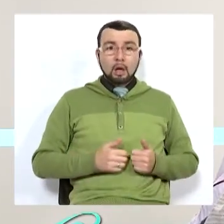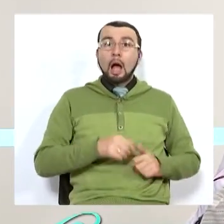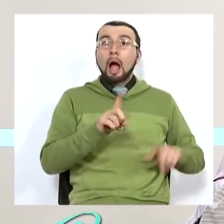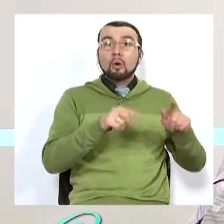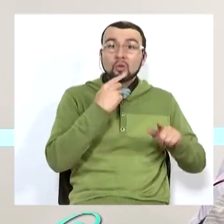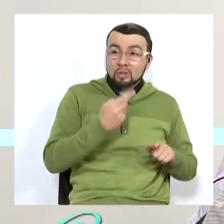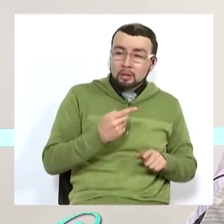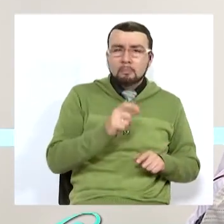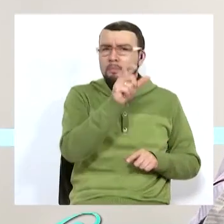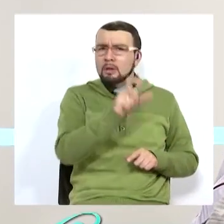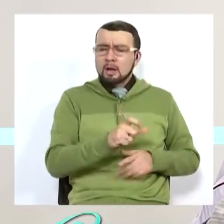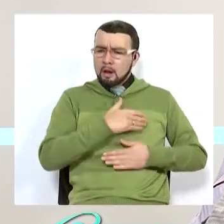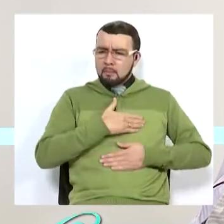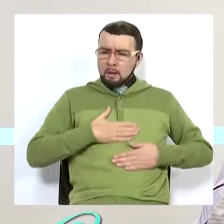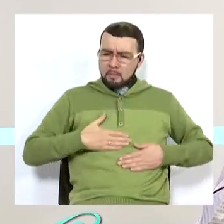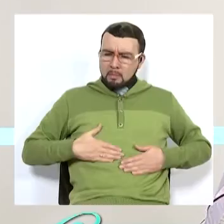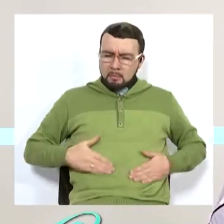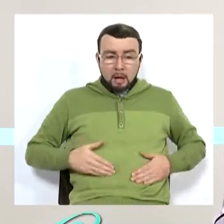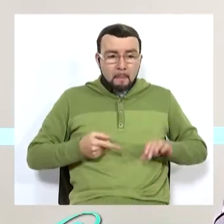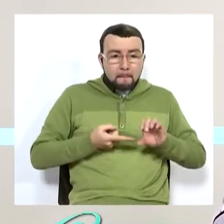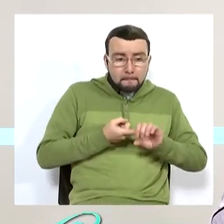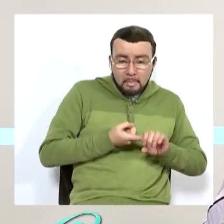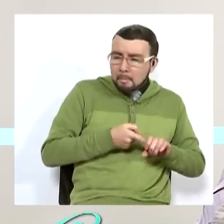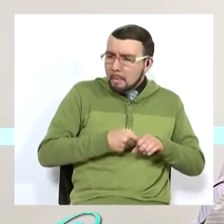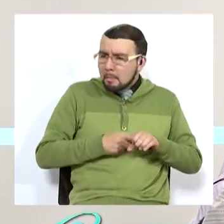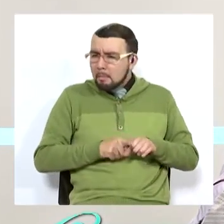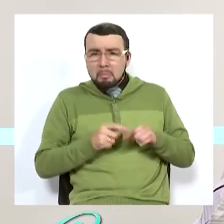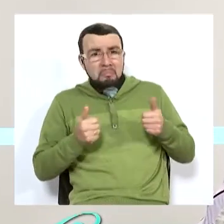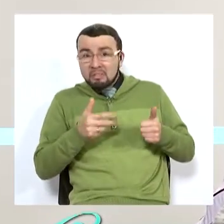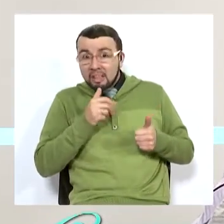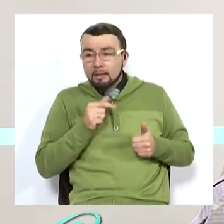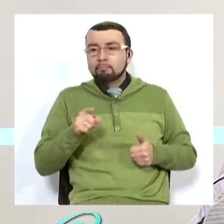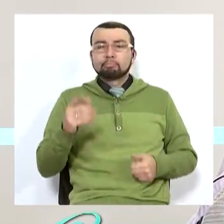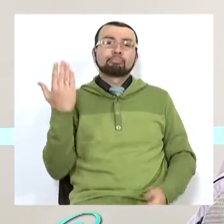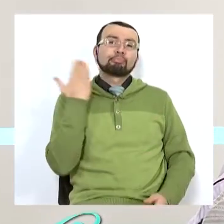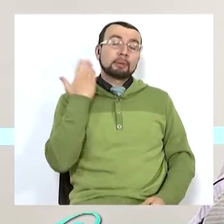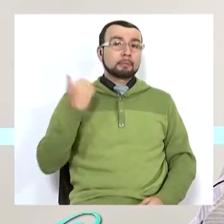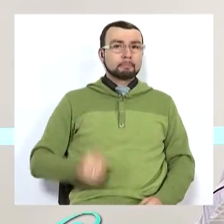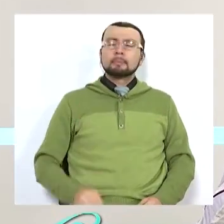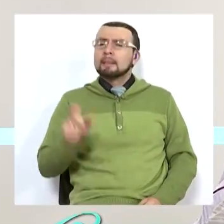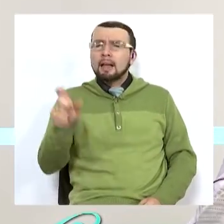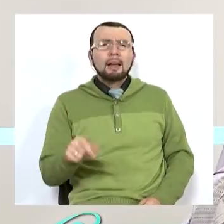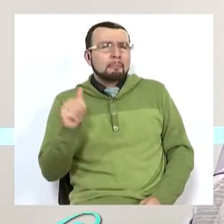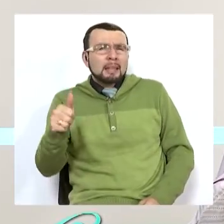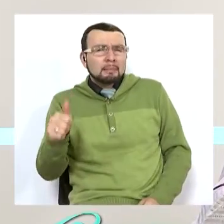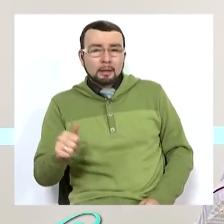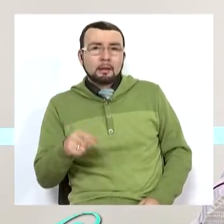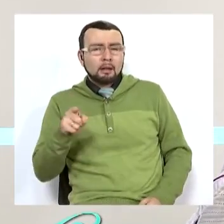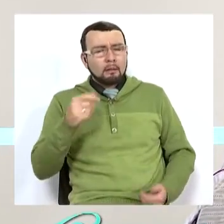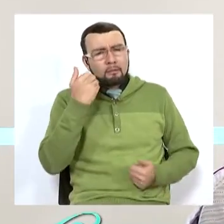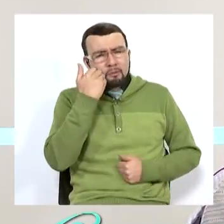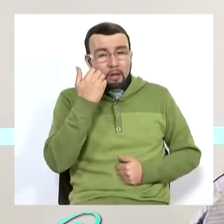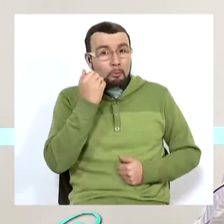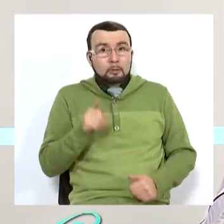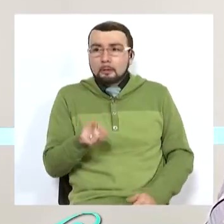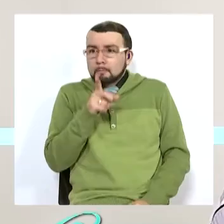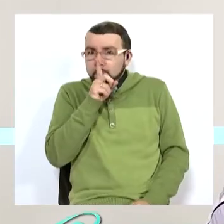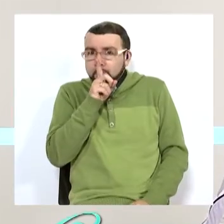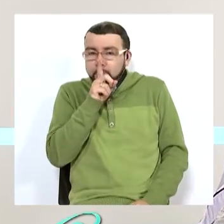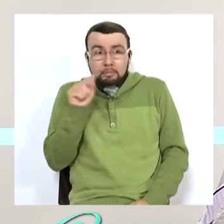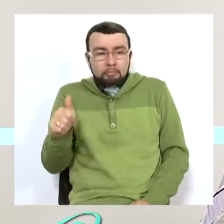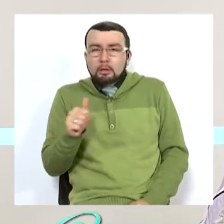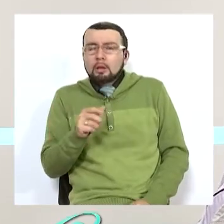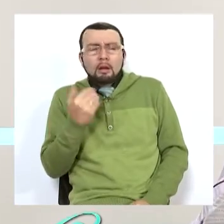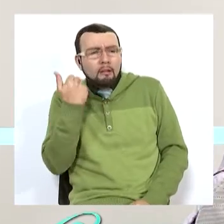dice, el que no toca o el que no mete el dedo, mete la pata. Y esta paciente pasó mucho tiempo con un problema de su